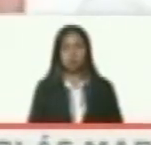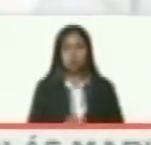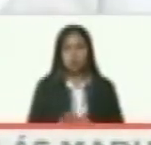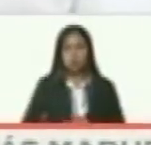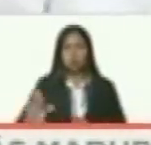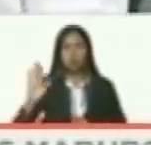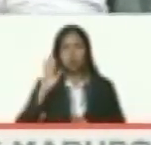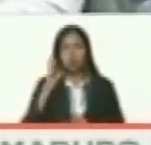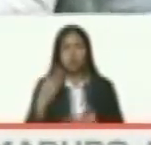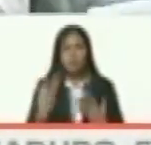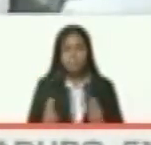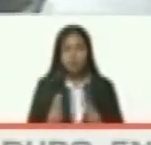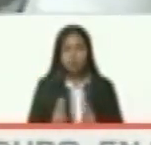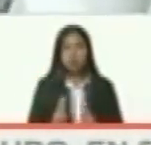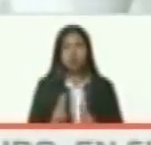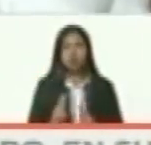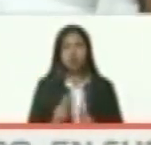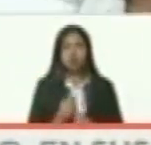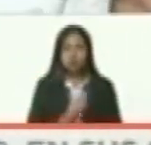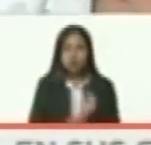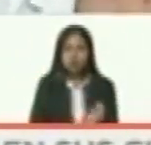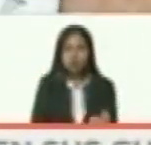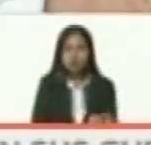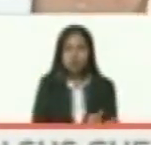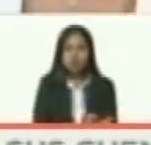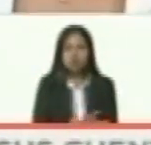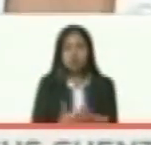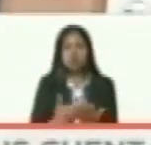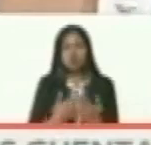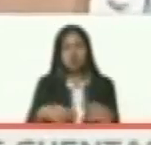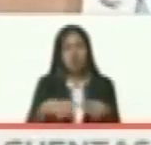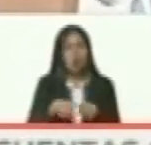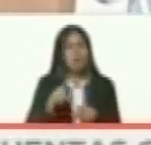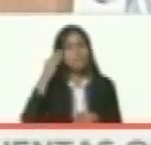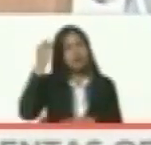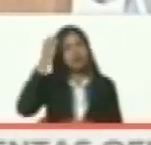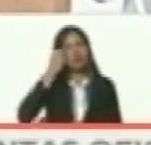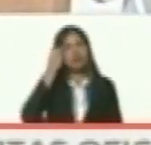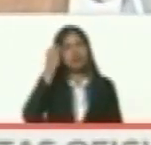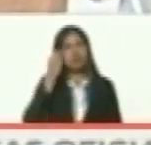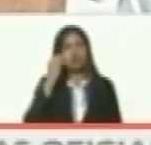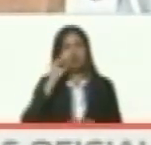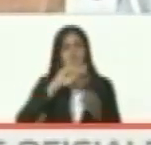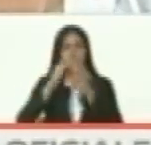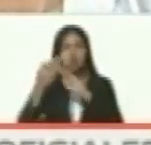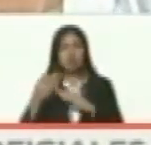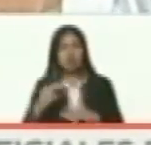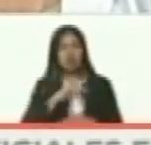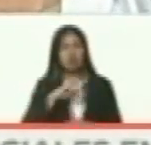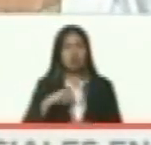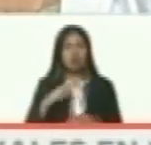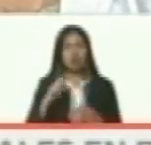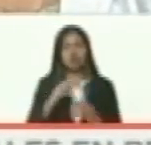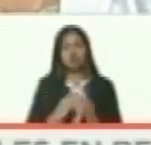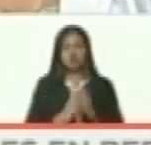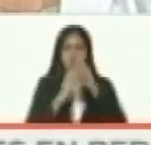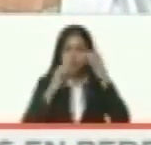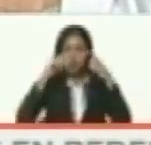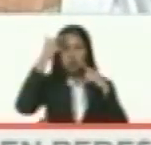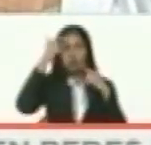comprometidas de sangre con el pensamiento comunal de nuestro comandante Hugo